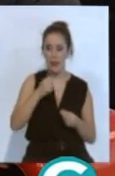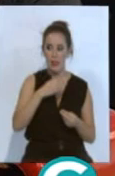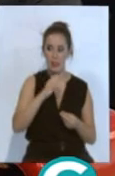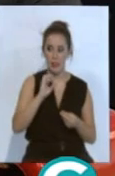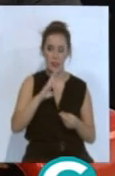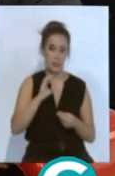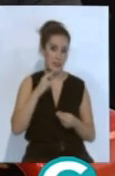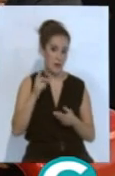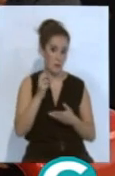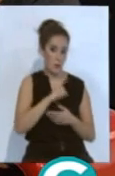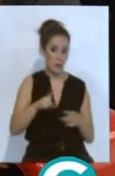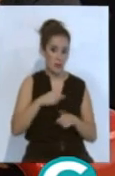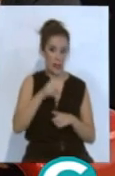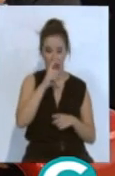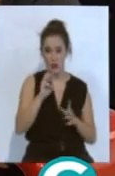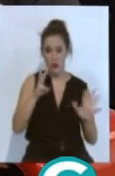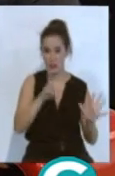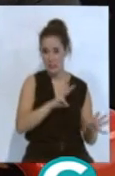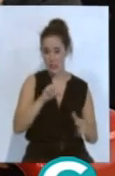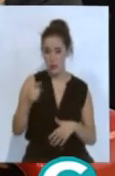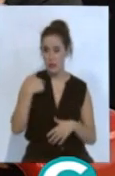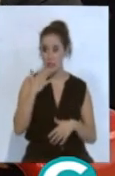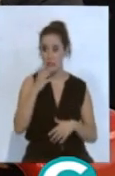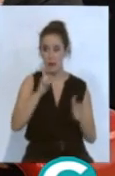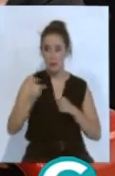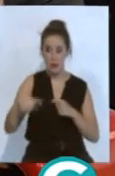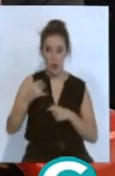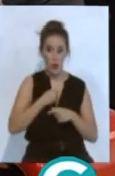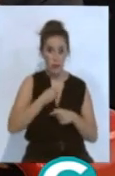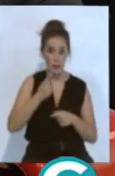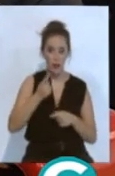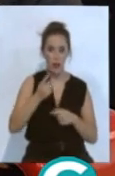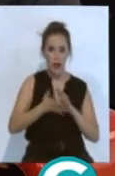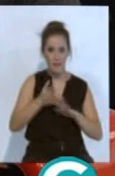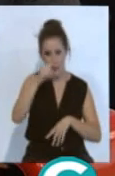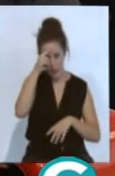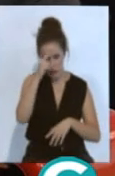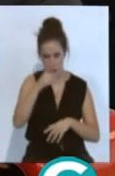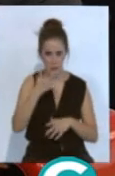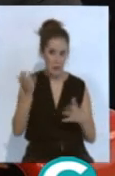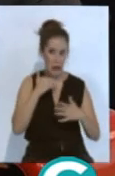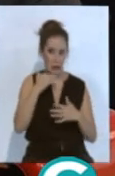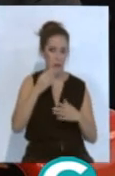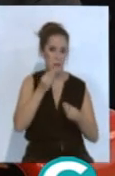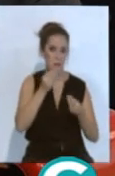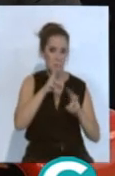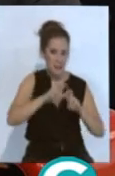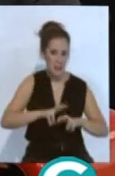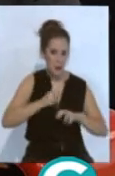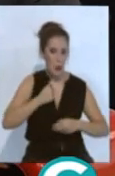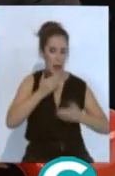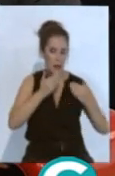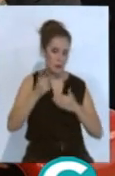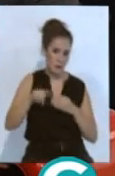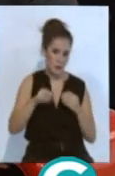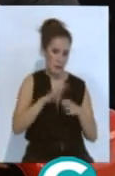ocupación que sacó el Letre Música en el año 81. Así que si alguien por ahí lo tiene... Aula de Cultura, aula de algún cultura, investigador... Que alguien lo tenga, pues lo agradeceremos